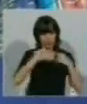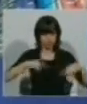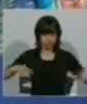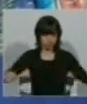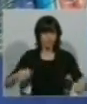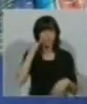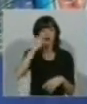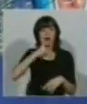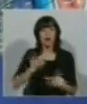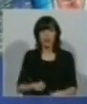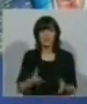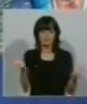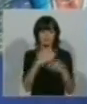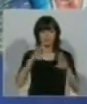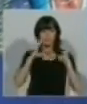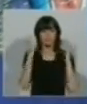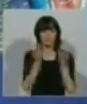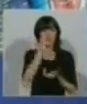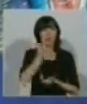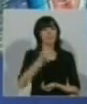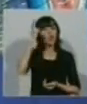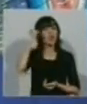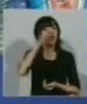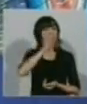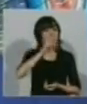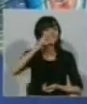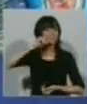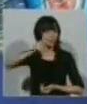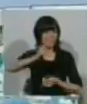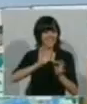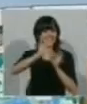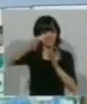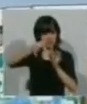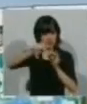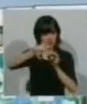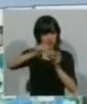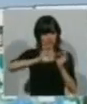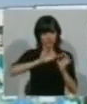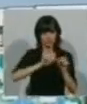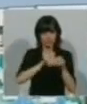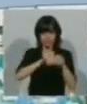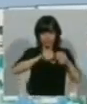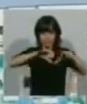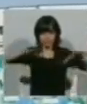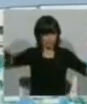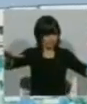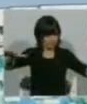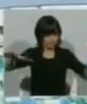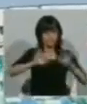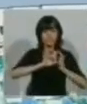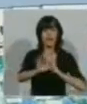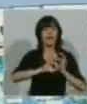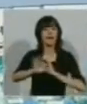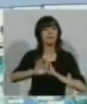Y hoy en el mundo hay 900.000 kilómetros de extensión de